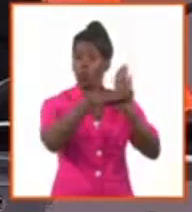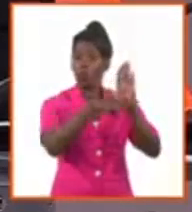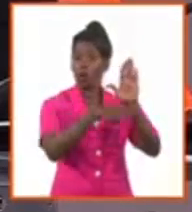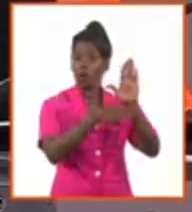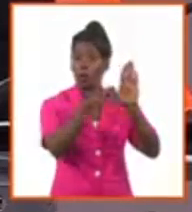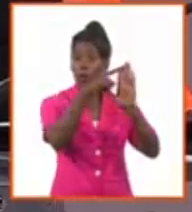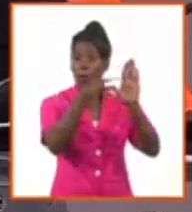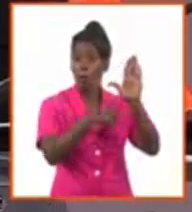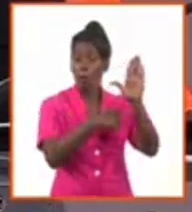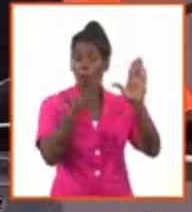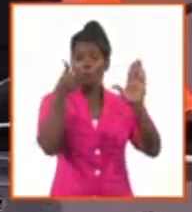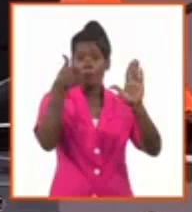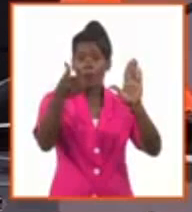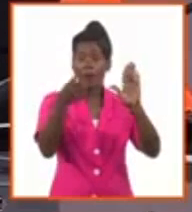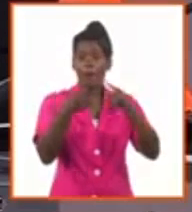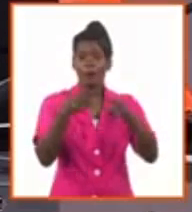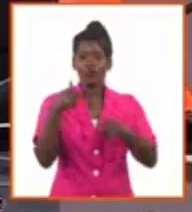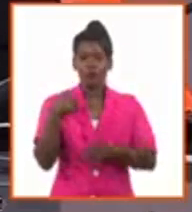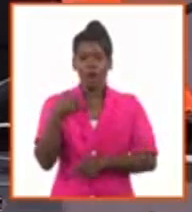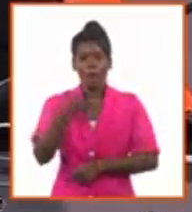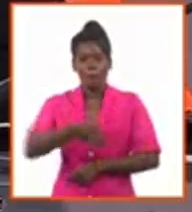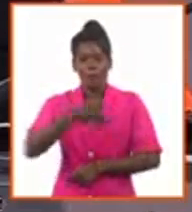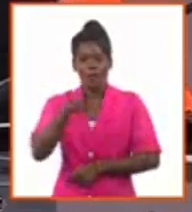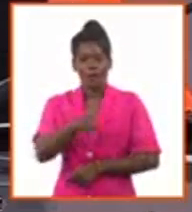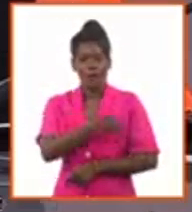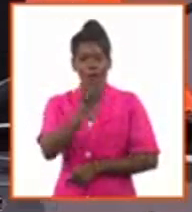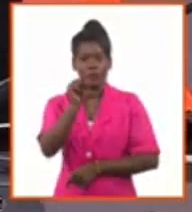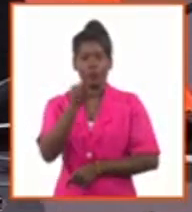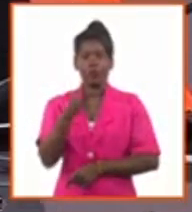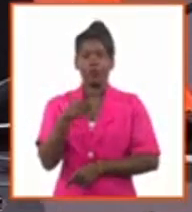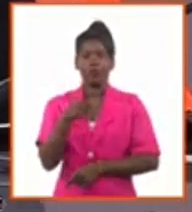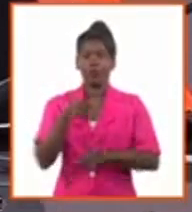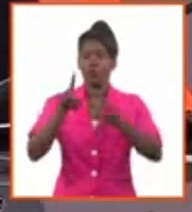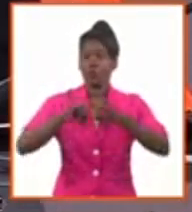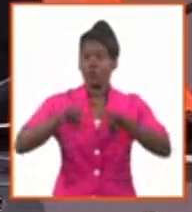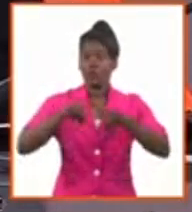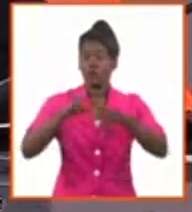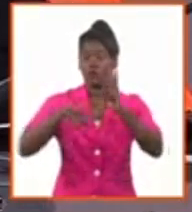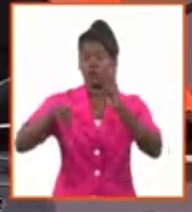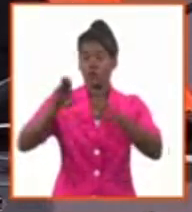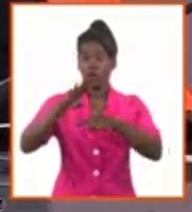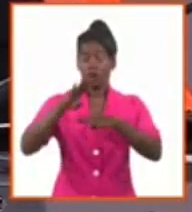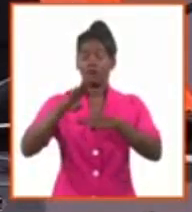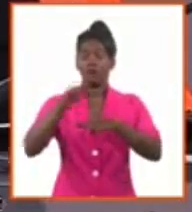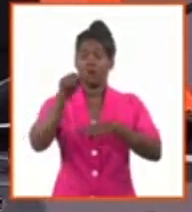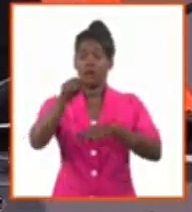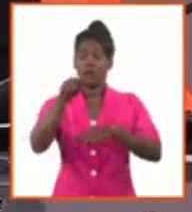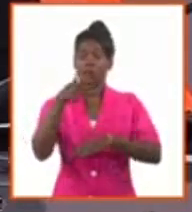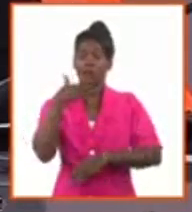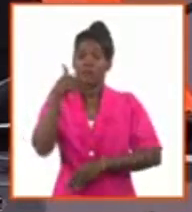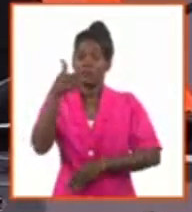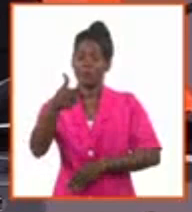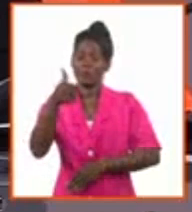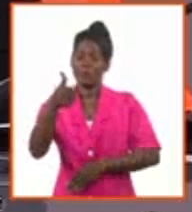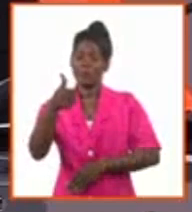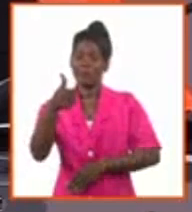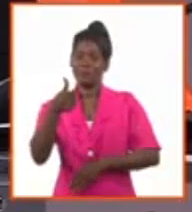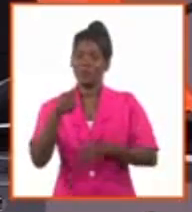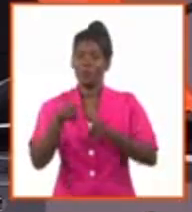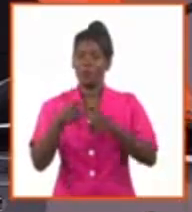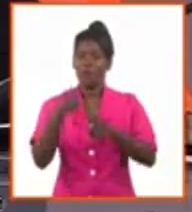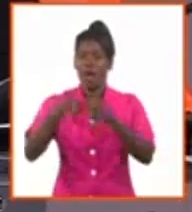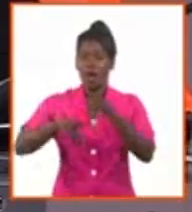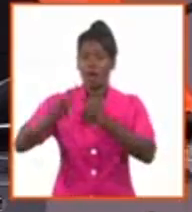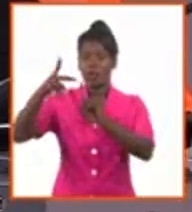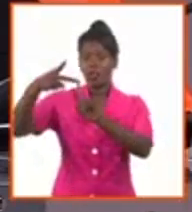proceso. Y hablaba ahorita una universidad del Ministerio de Educación Superior, ahora tenemos por acá una universidad de